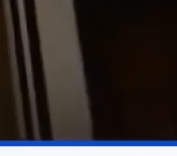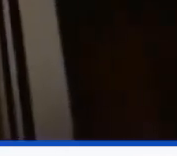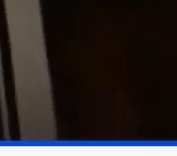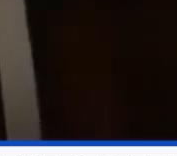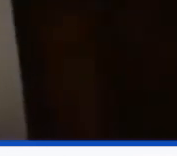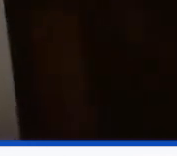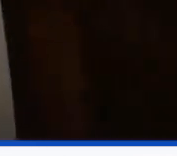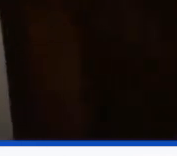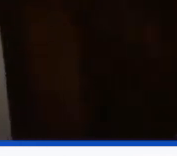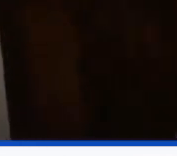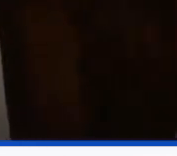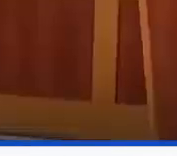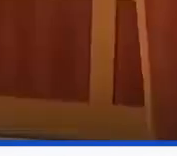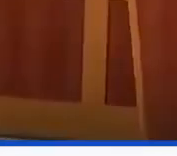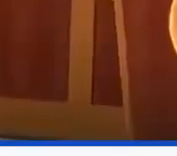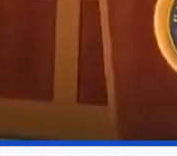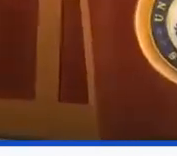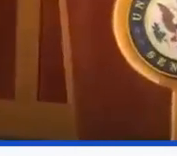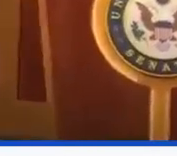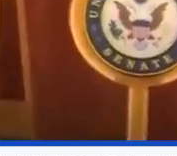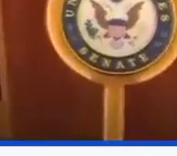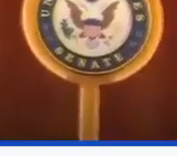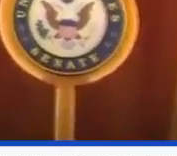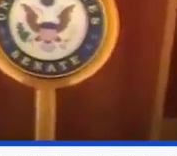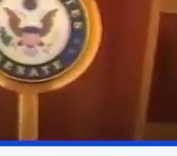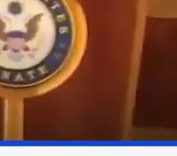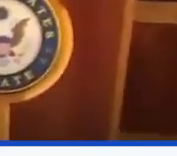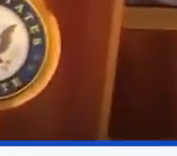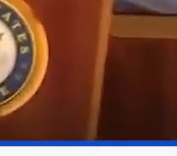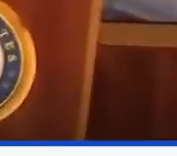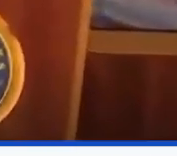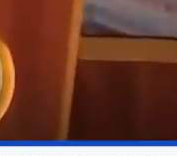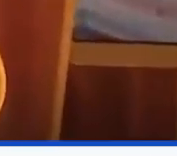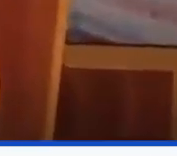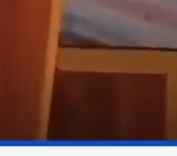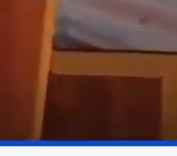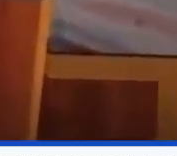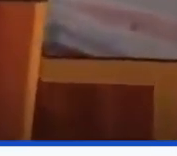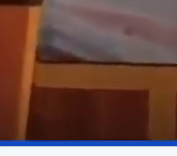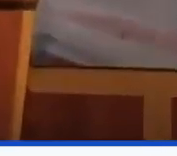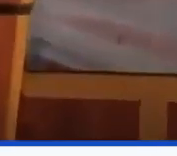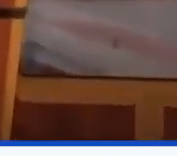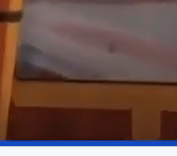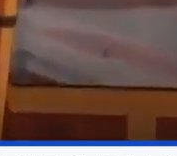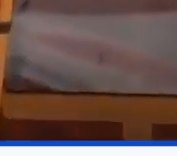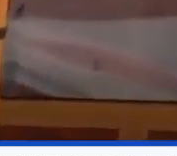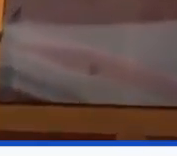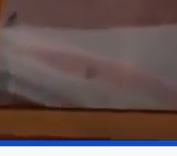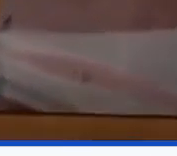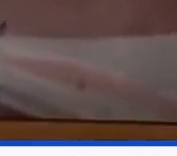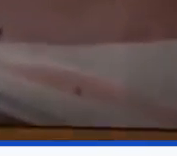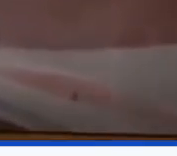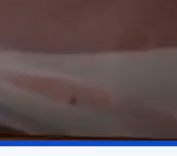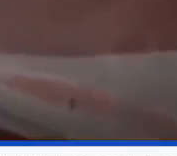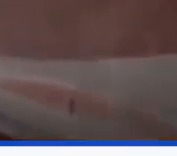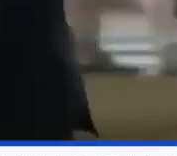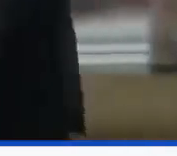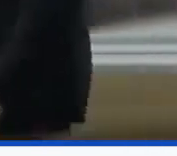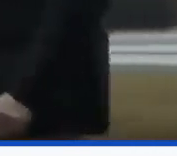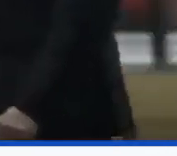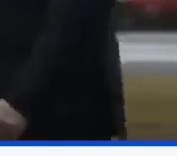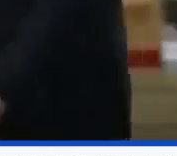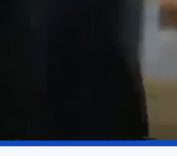refiere al plan social estancado en el Senado por uno de los suyos, el demócrata Joe Manchin. Dice que es mucho dinero y aumentará la deuda